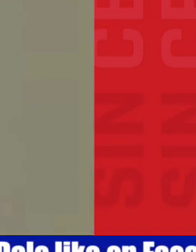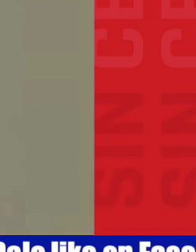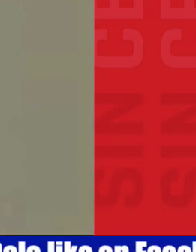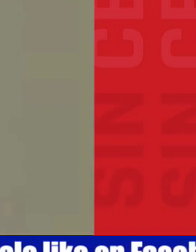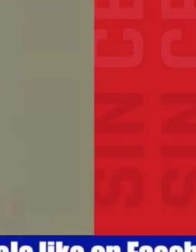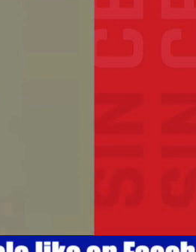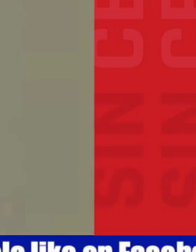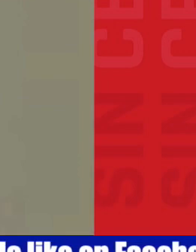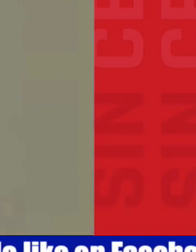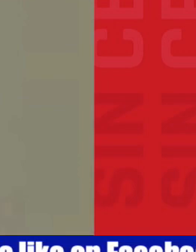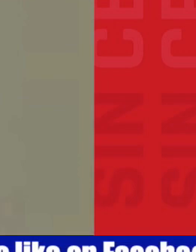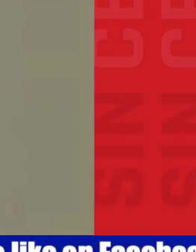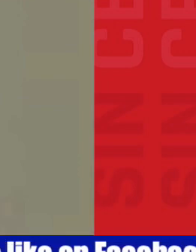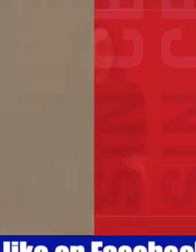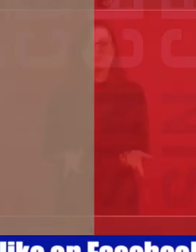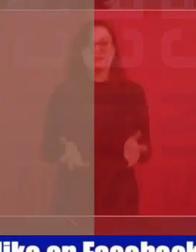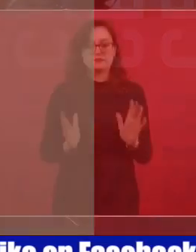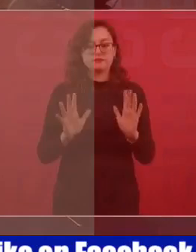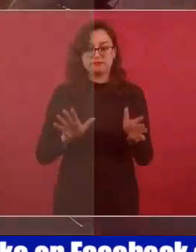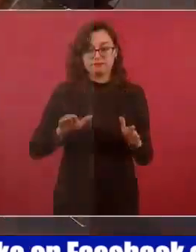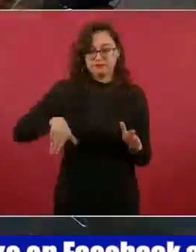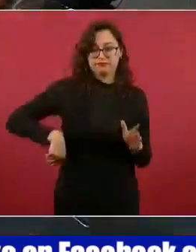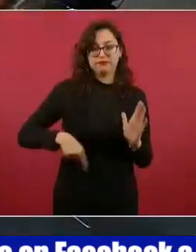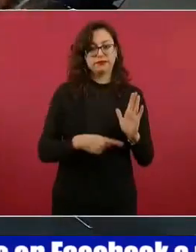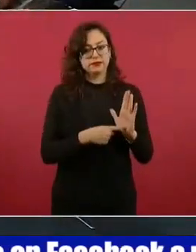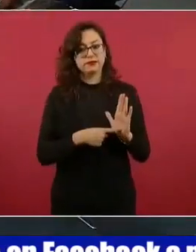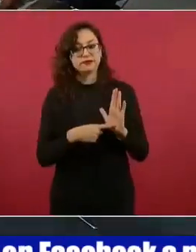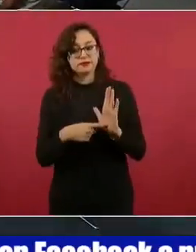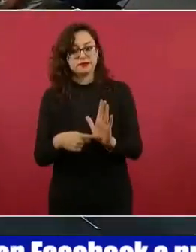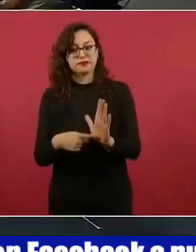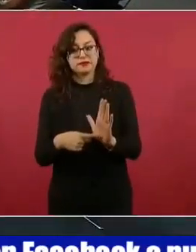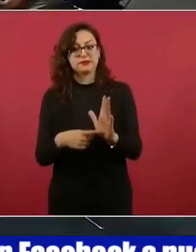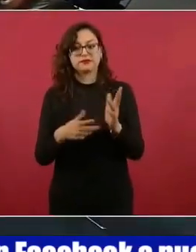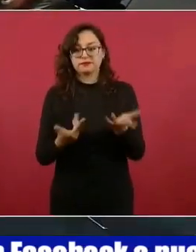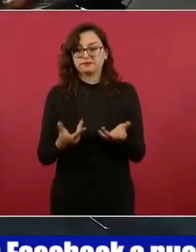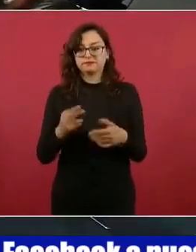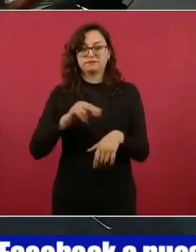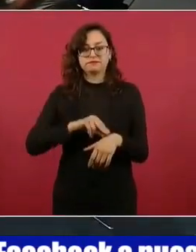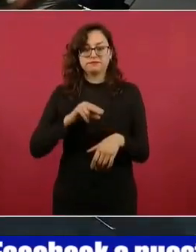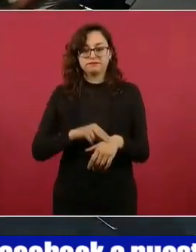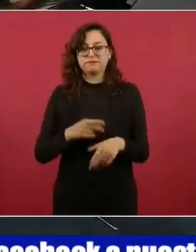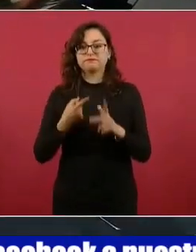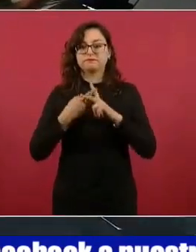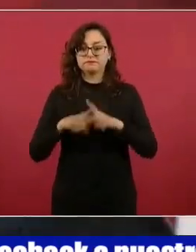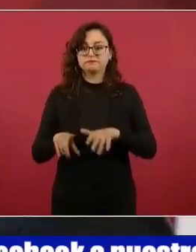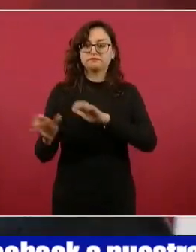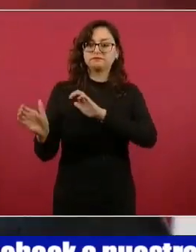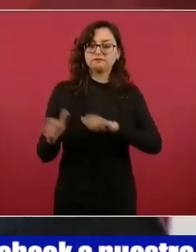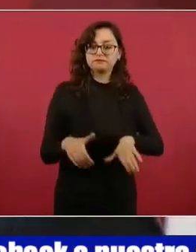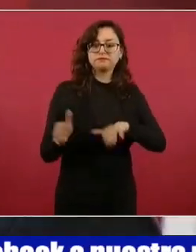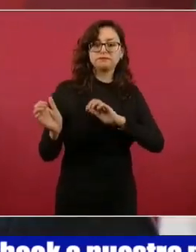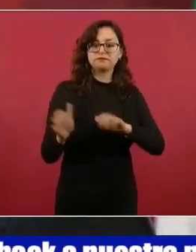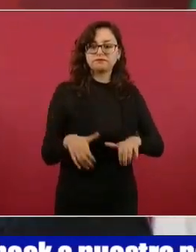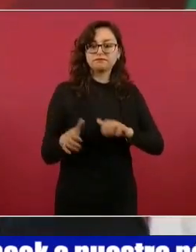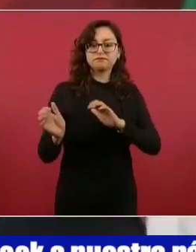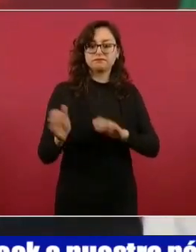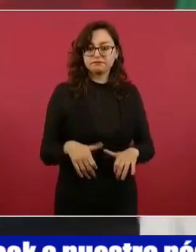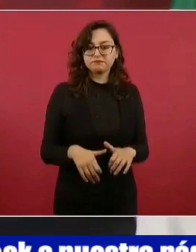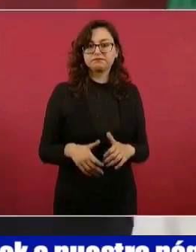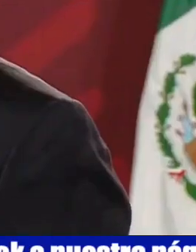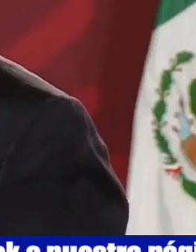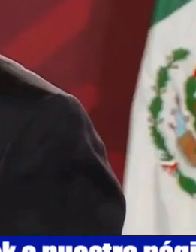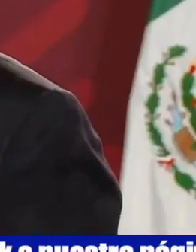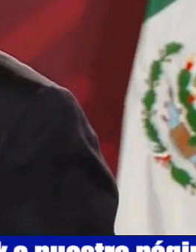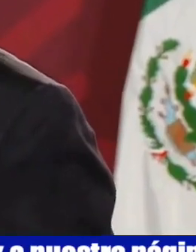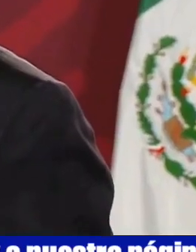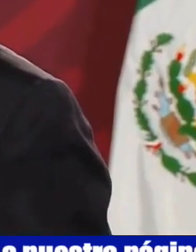el que el presidente se enfrente o debata con un periodista de a pie. Es posible que haya tenido diferencias durante la